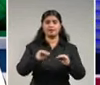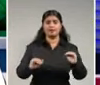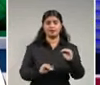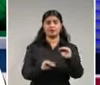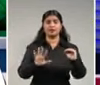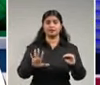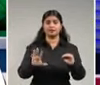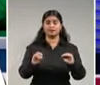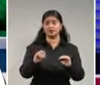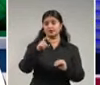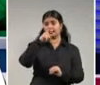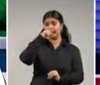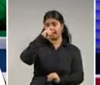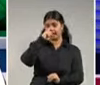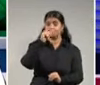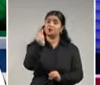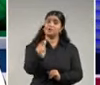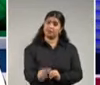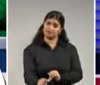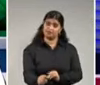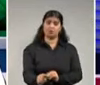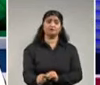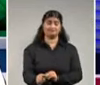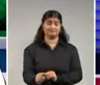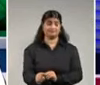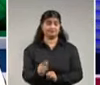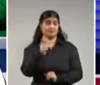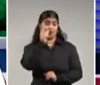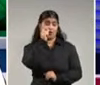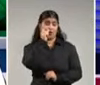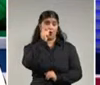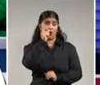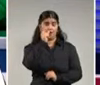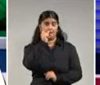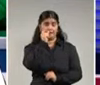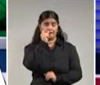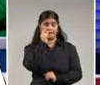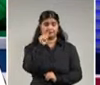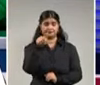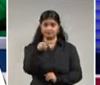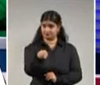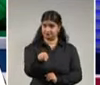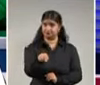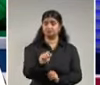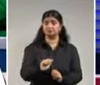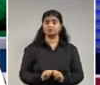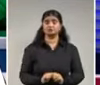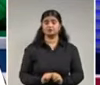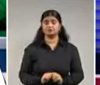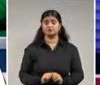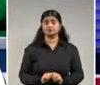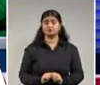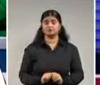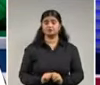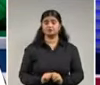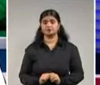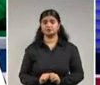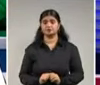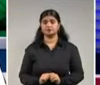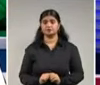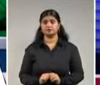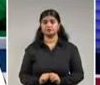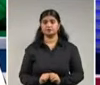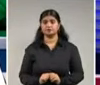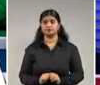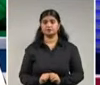edad, del sexo masculino, que indiscutiblemente, no obstante su